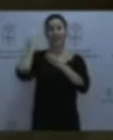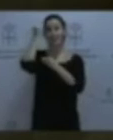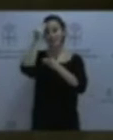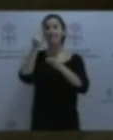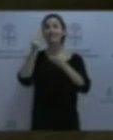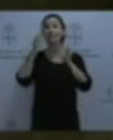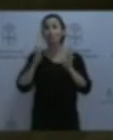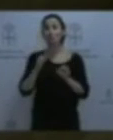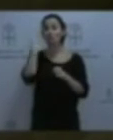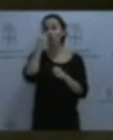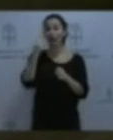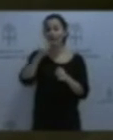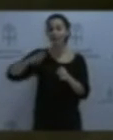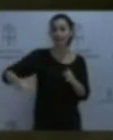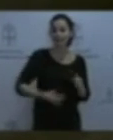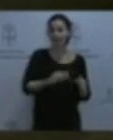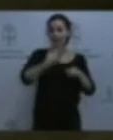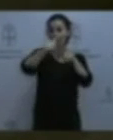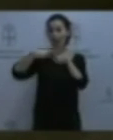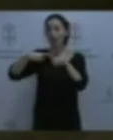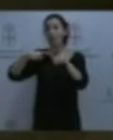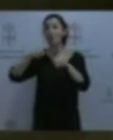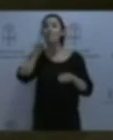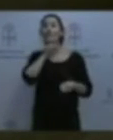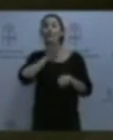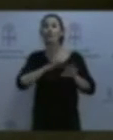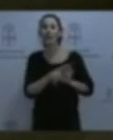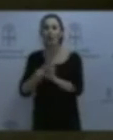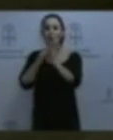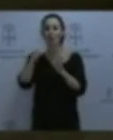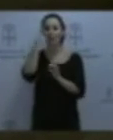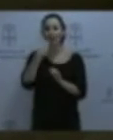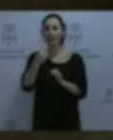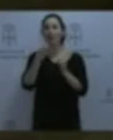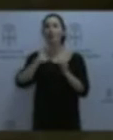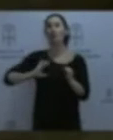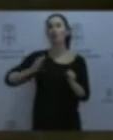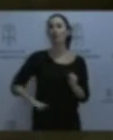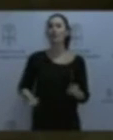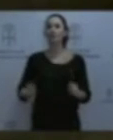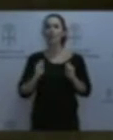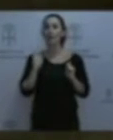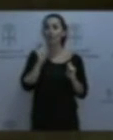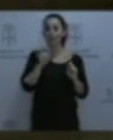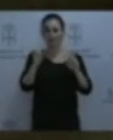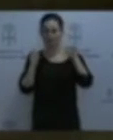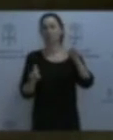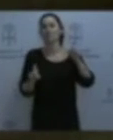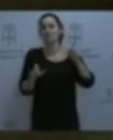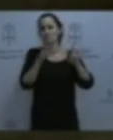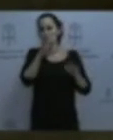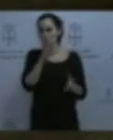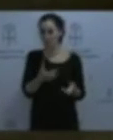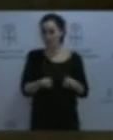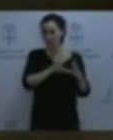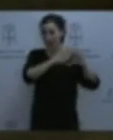diversidad étnica es un peligro para la unidad de la raza o supone un enriquecimiento para el país? Pues lo mismo aplicado a la lengua